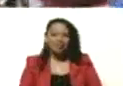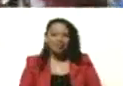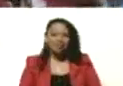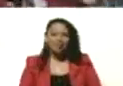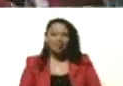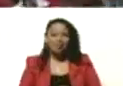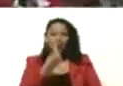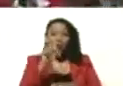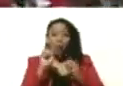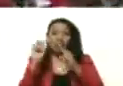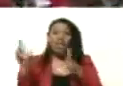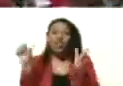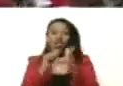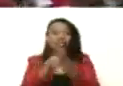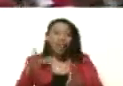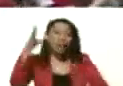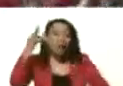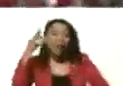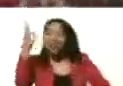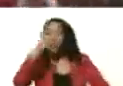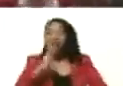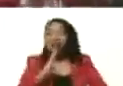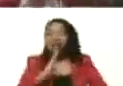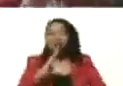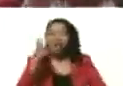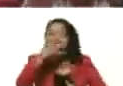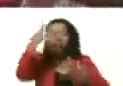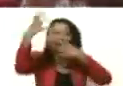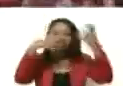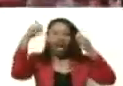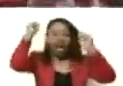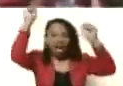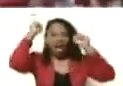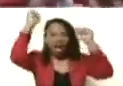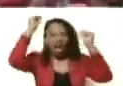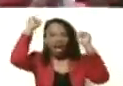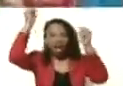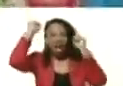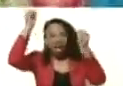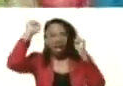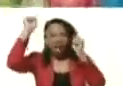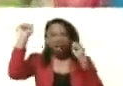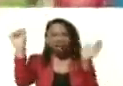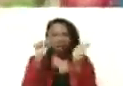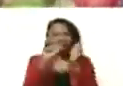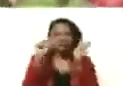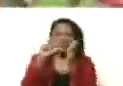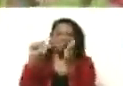Una oportunidad, pues. ¿Dónde está la mujer barinesa? ¿Dónde, dónde, dónde, dónde, dónde, dónde?